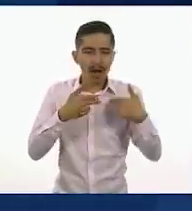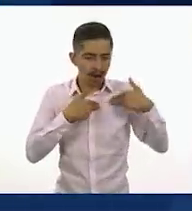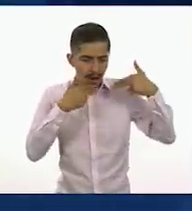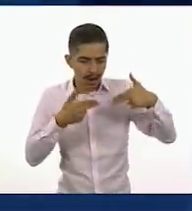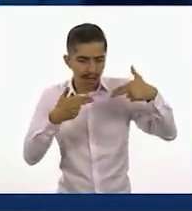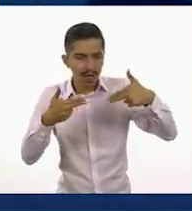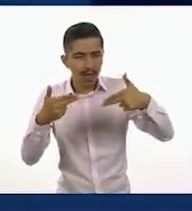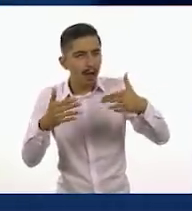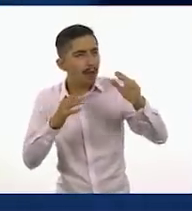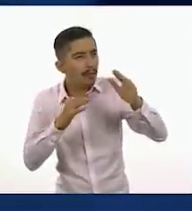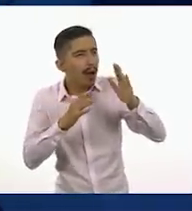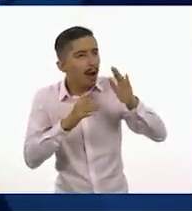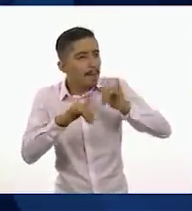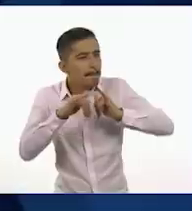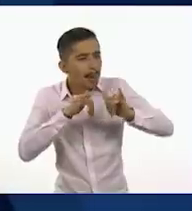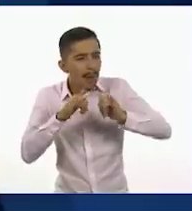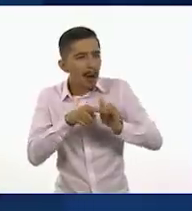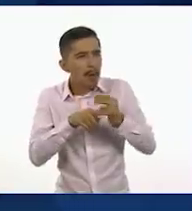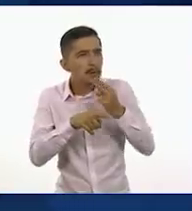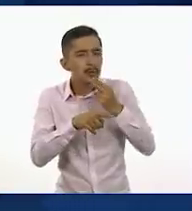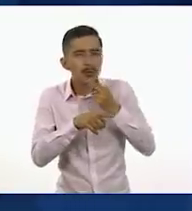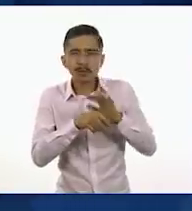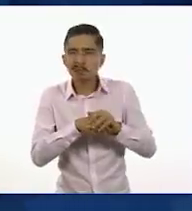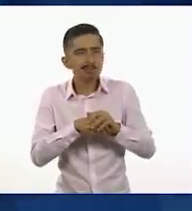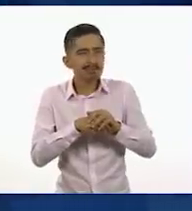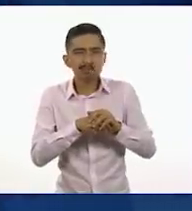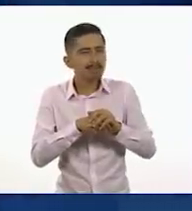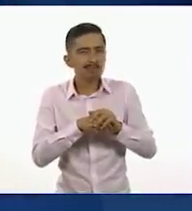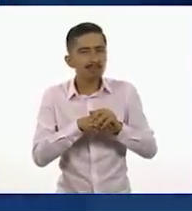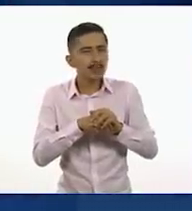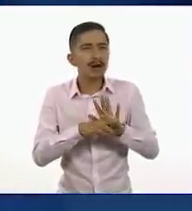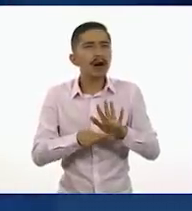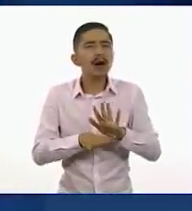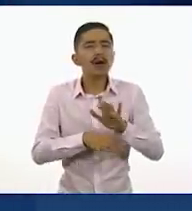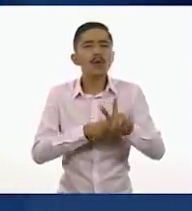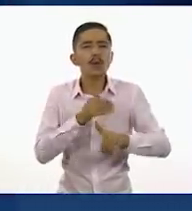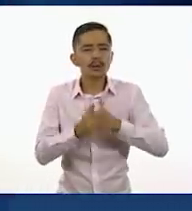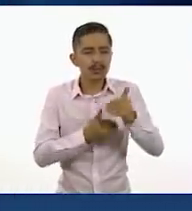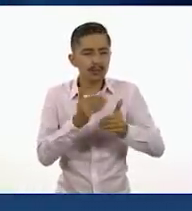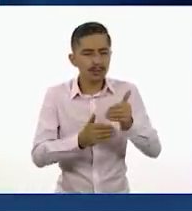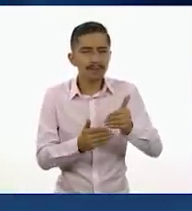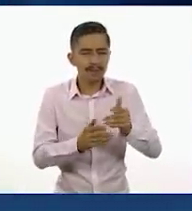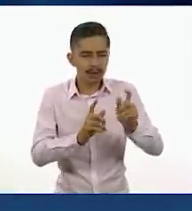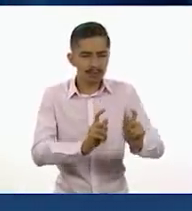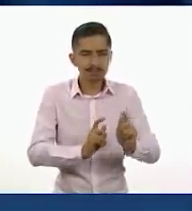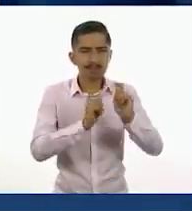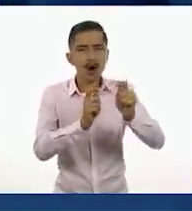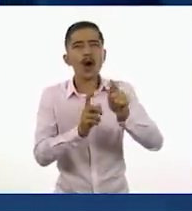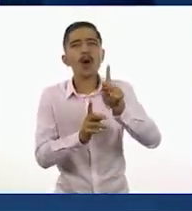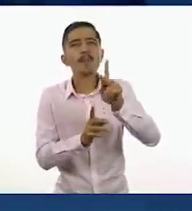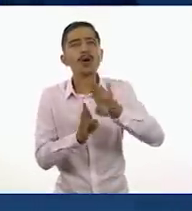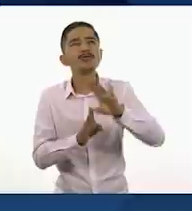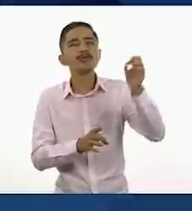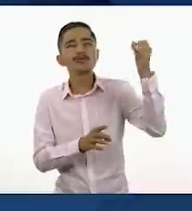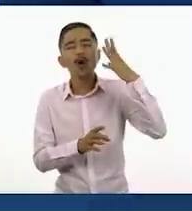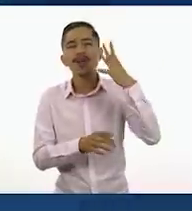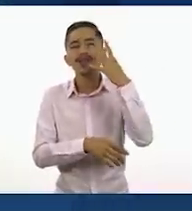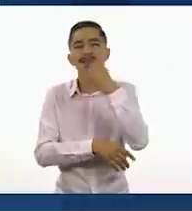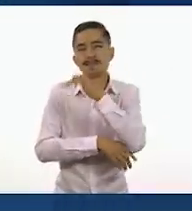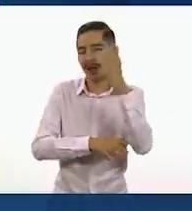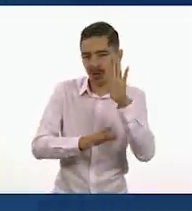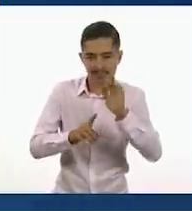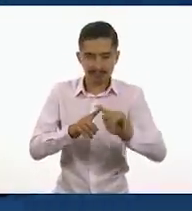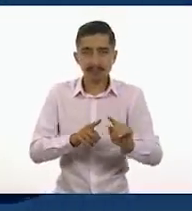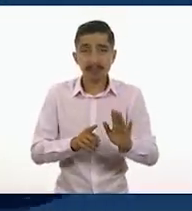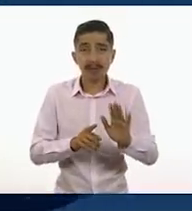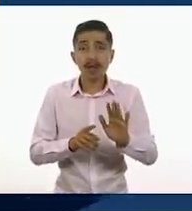que ese dilatado mapa era inútil y no sin impiedad lo entregaron a las inclemencias del sol y de los inviernos.